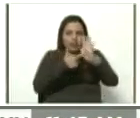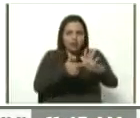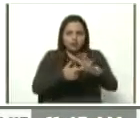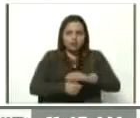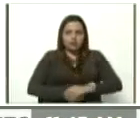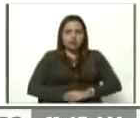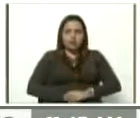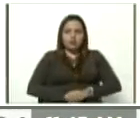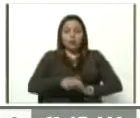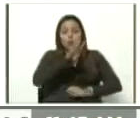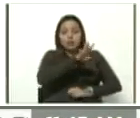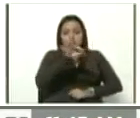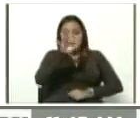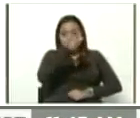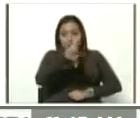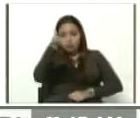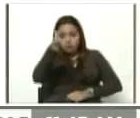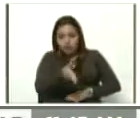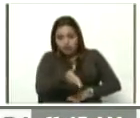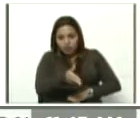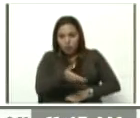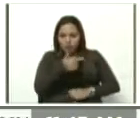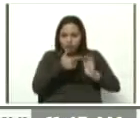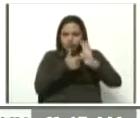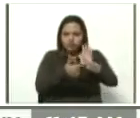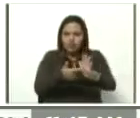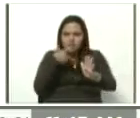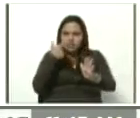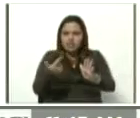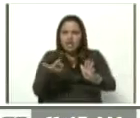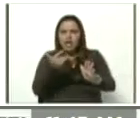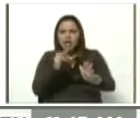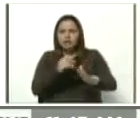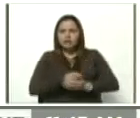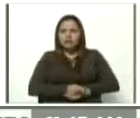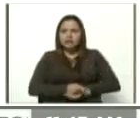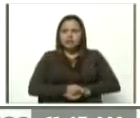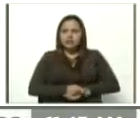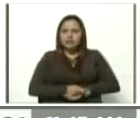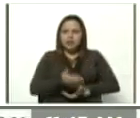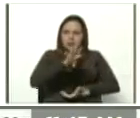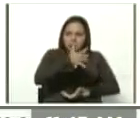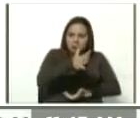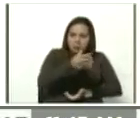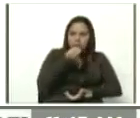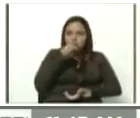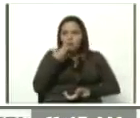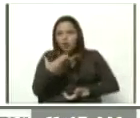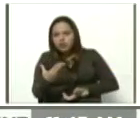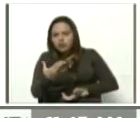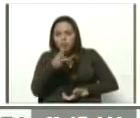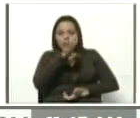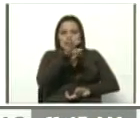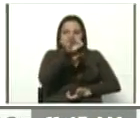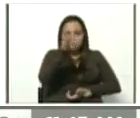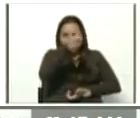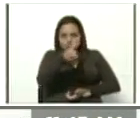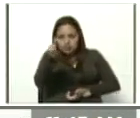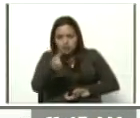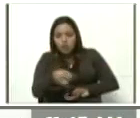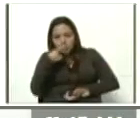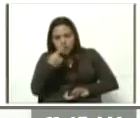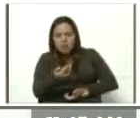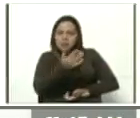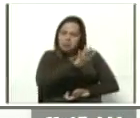el 43% allí está, dice, regular a bueno. ¿Ok? 43% dice de regular